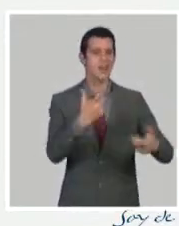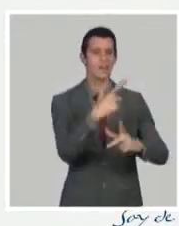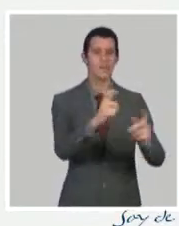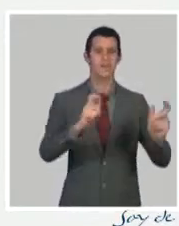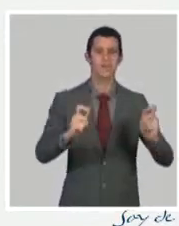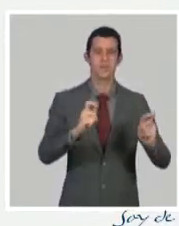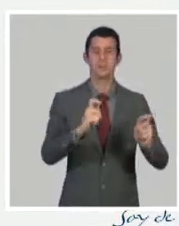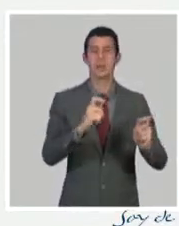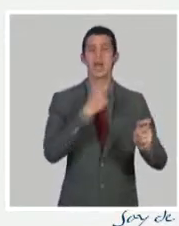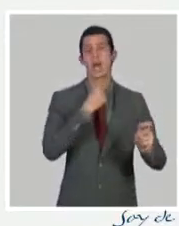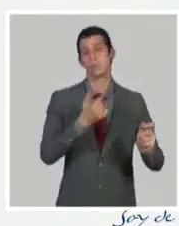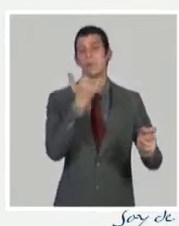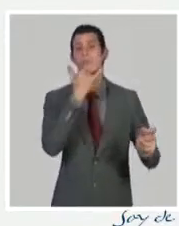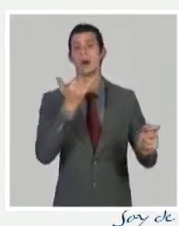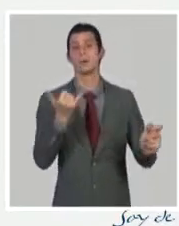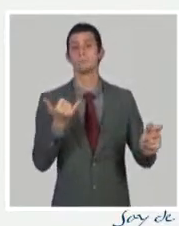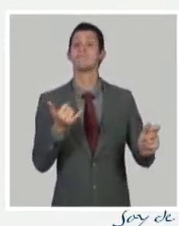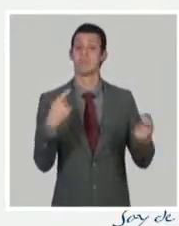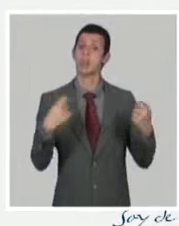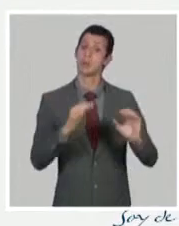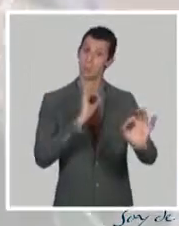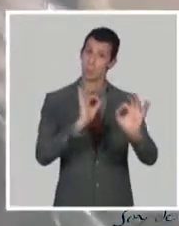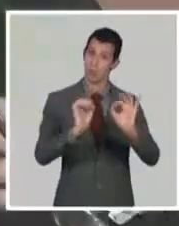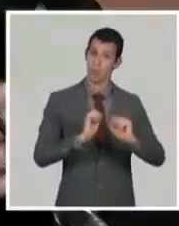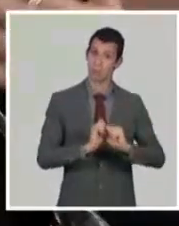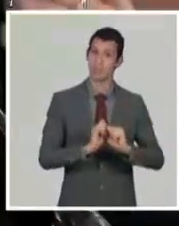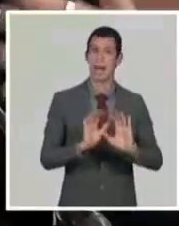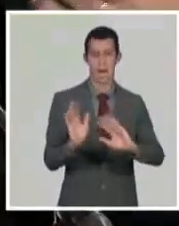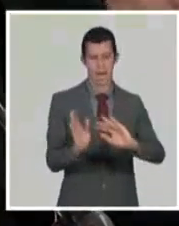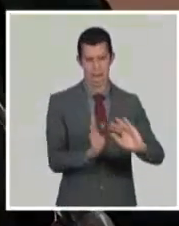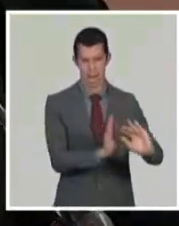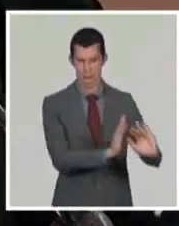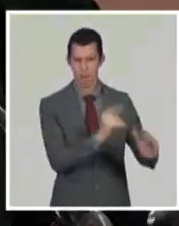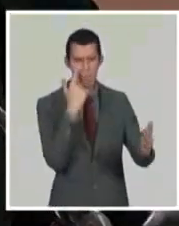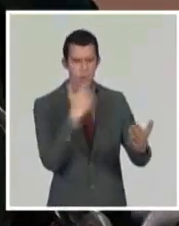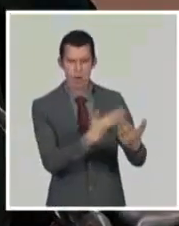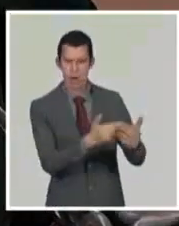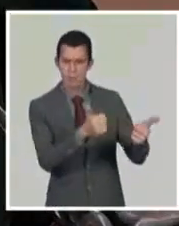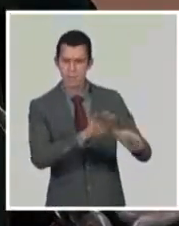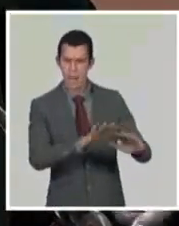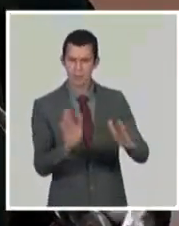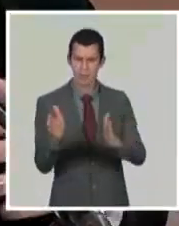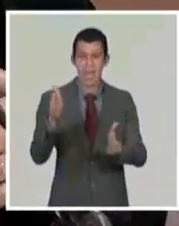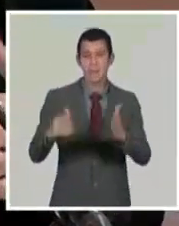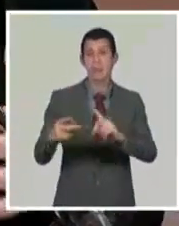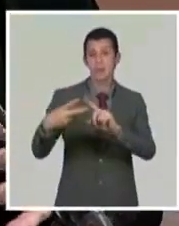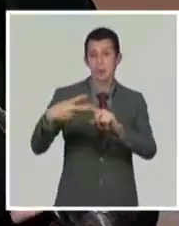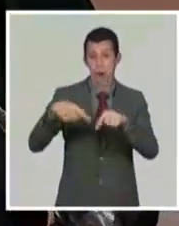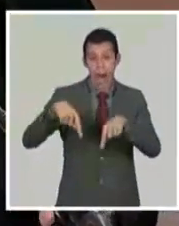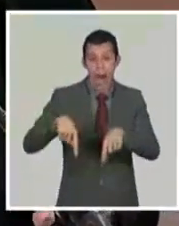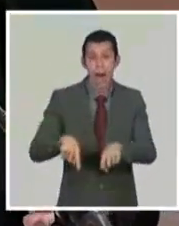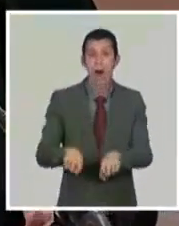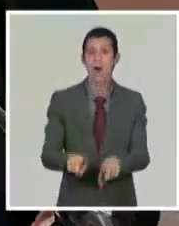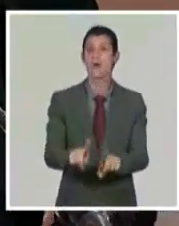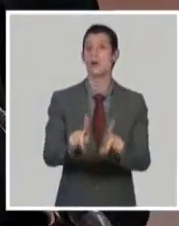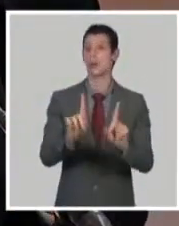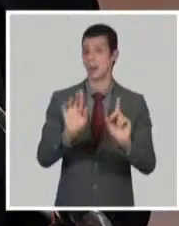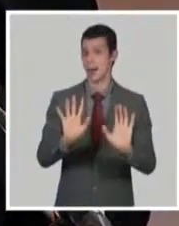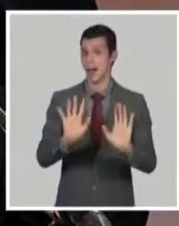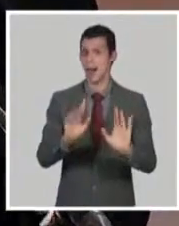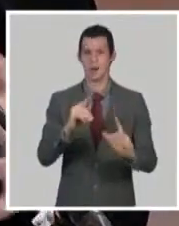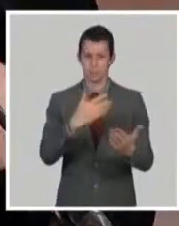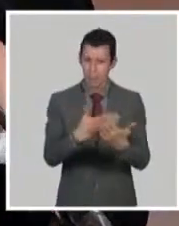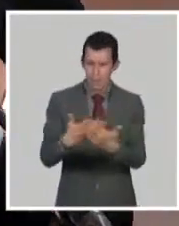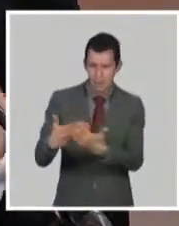hablando de 40.000, 50.000 individuos y es población que ya se va protegiendo. Entonces, en esta situación